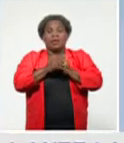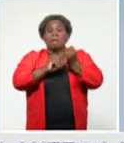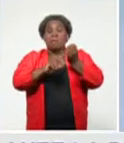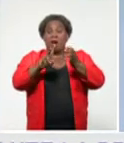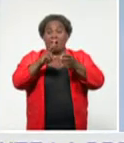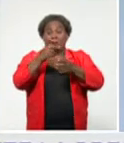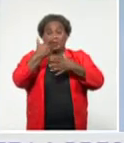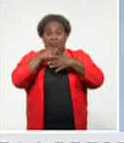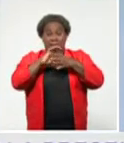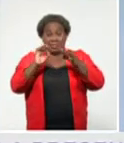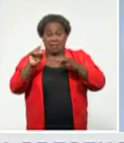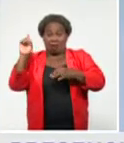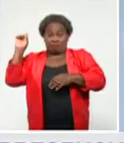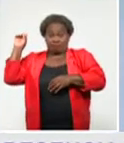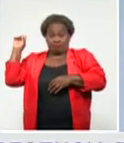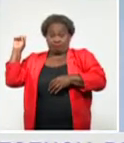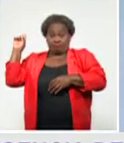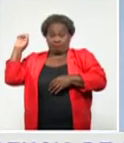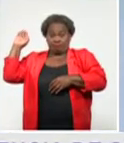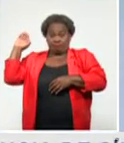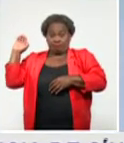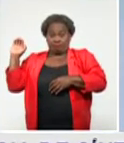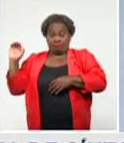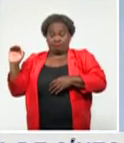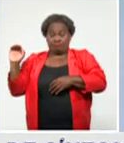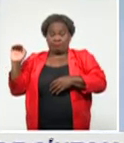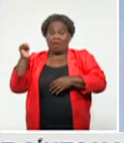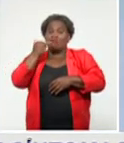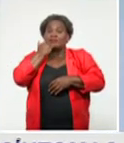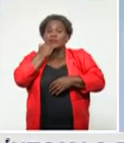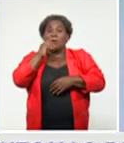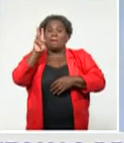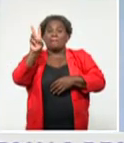Artemisa, tiene una tasa de